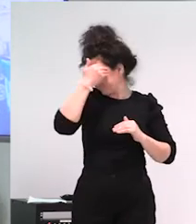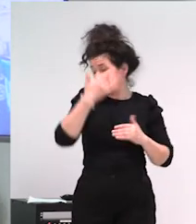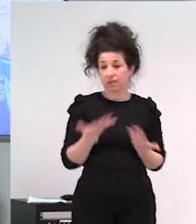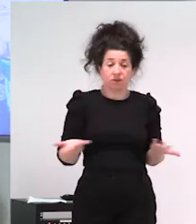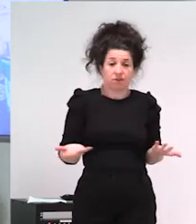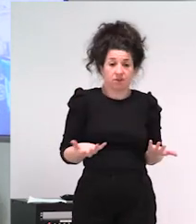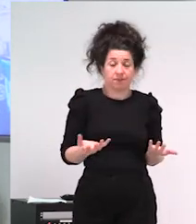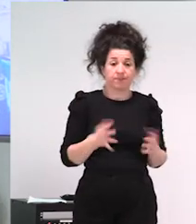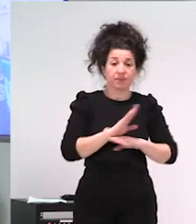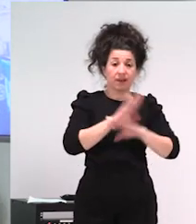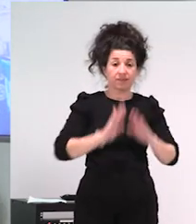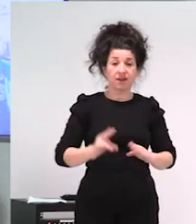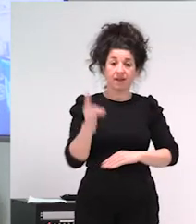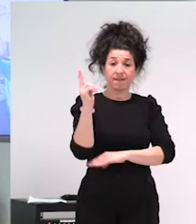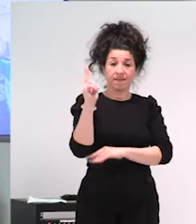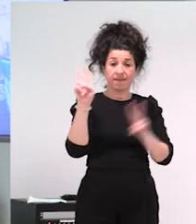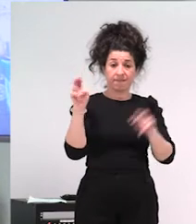sentido, Fridays